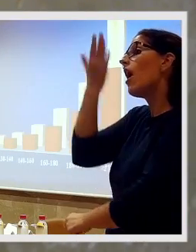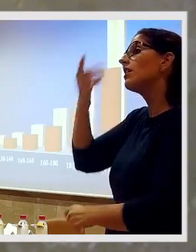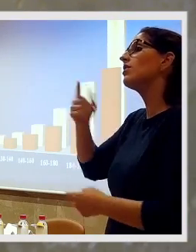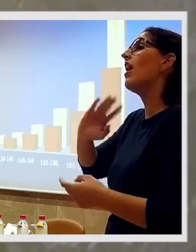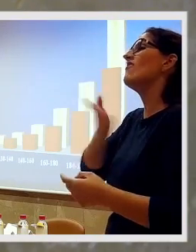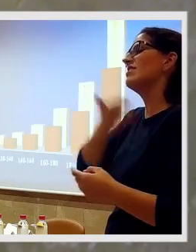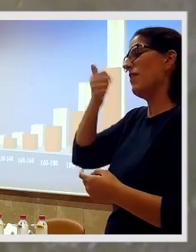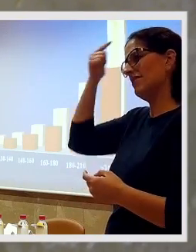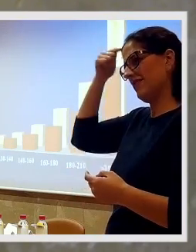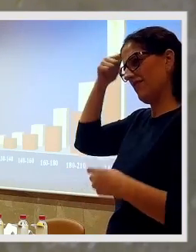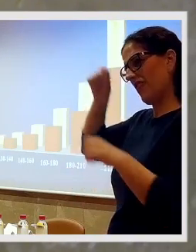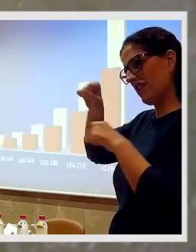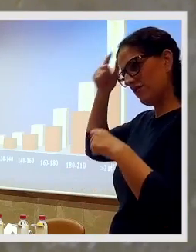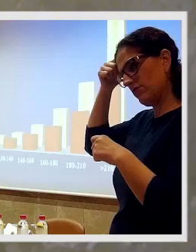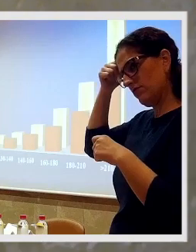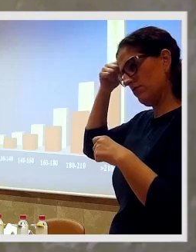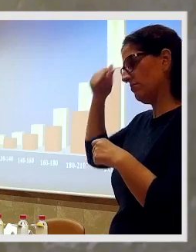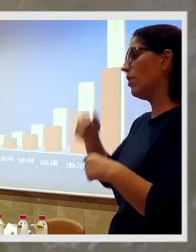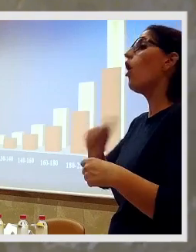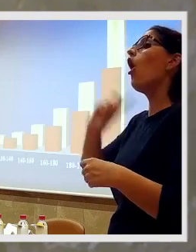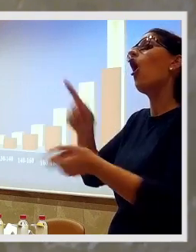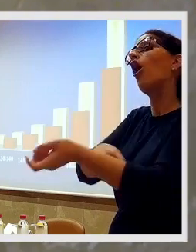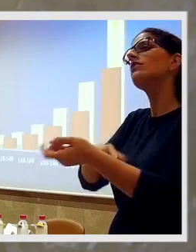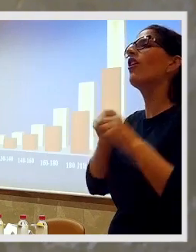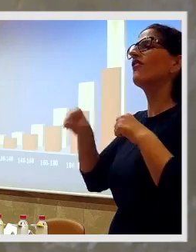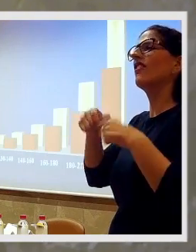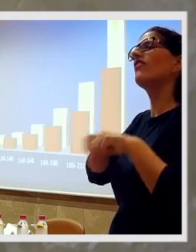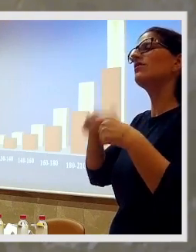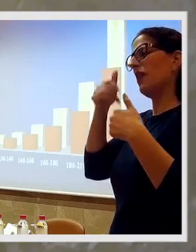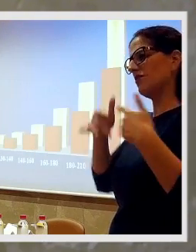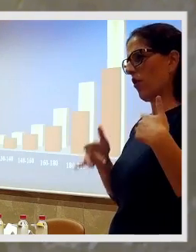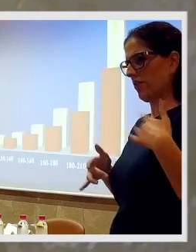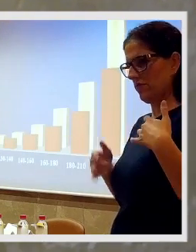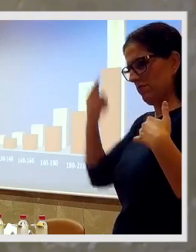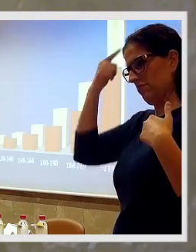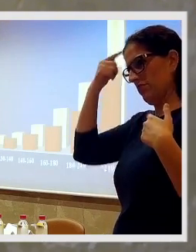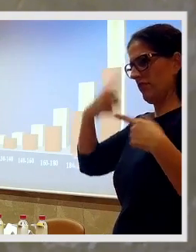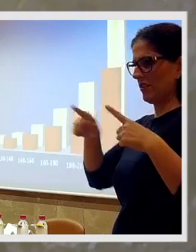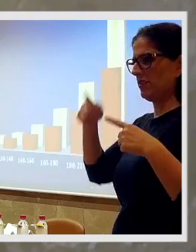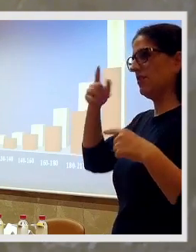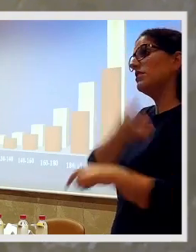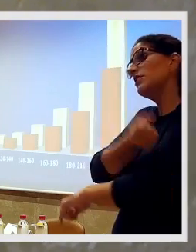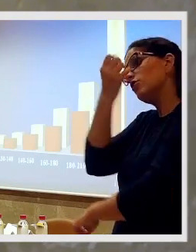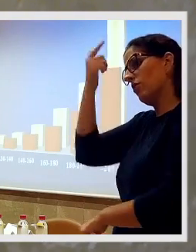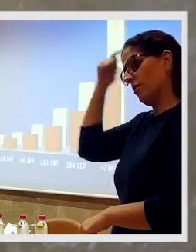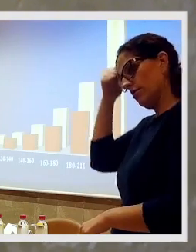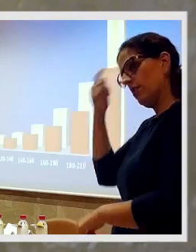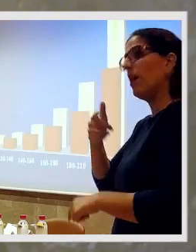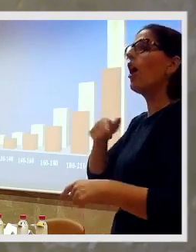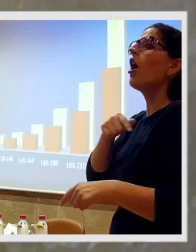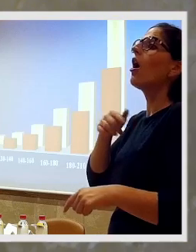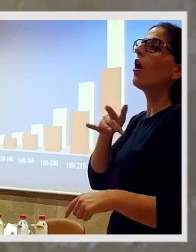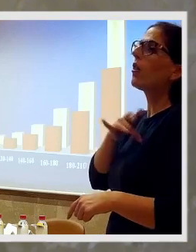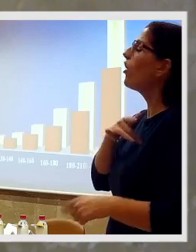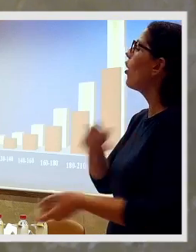cerebrales, tanto de tipo isquémico, la trombosis cerebral, como la hemorragia cerebral, con todas sus consecuencias.